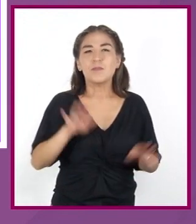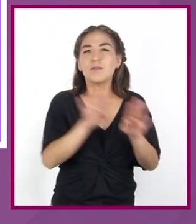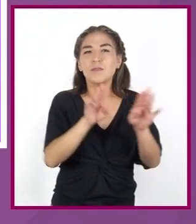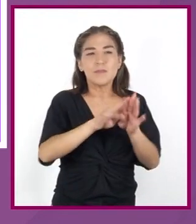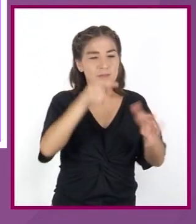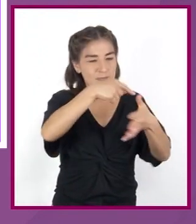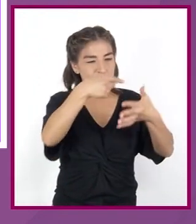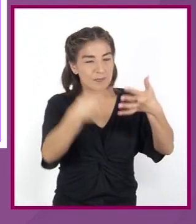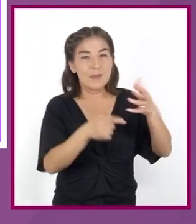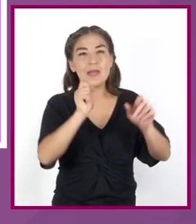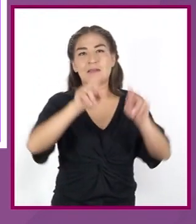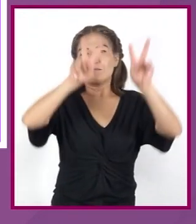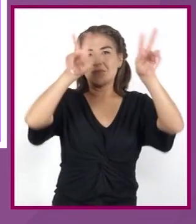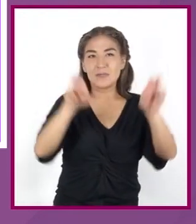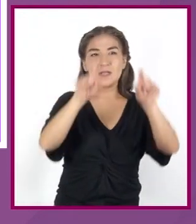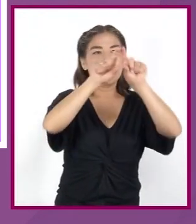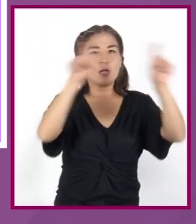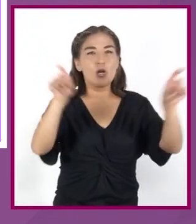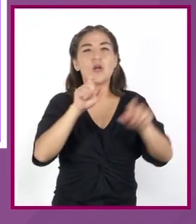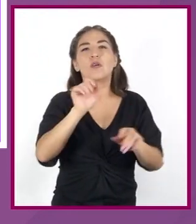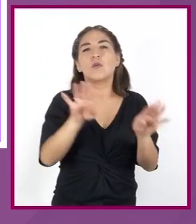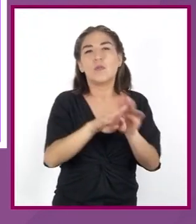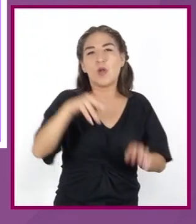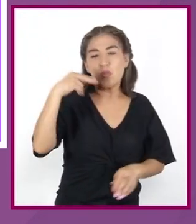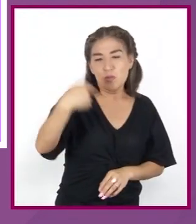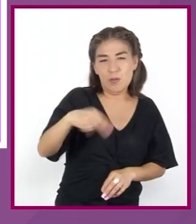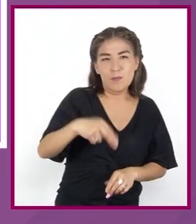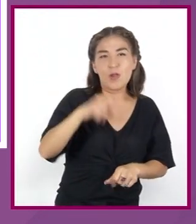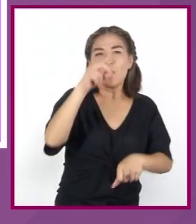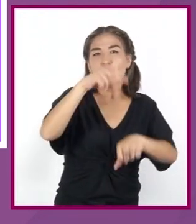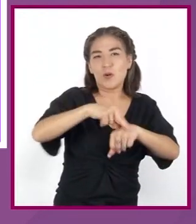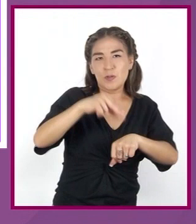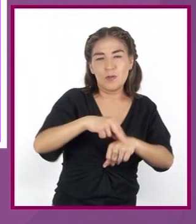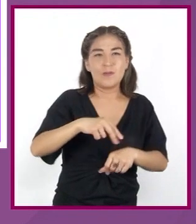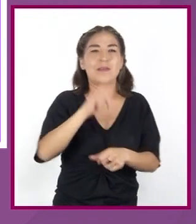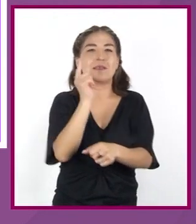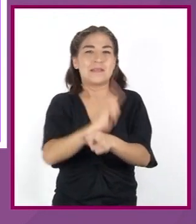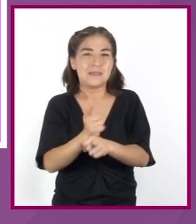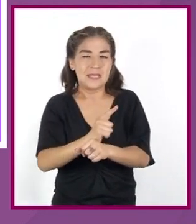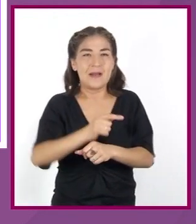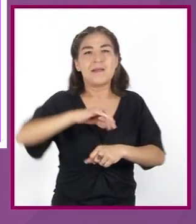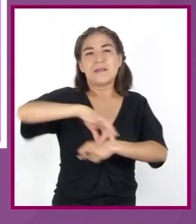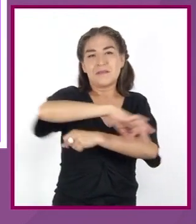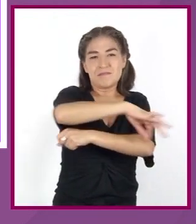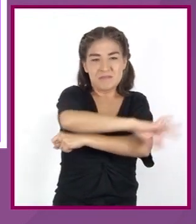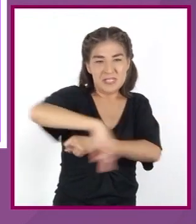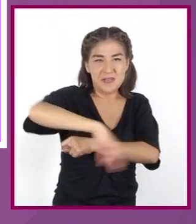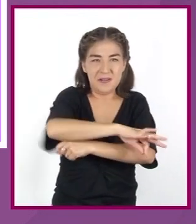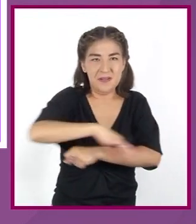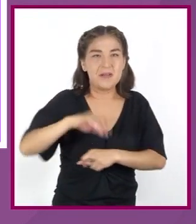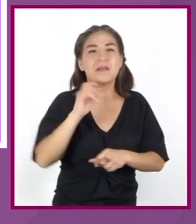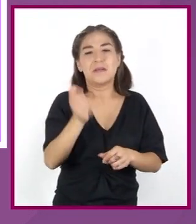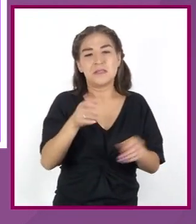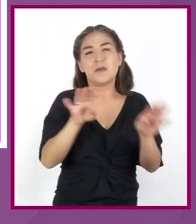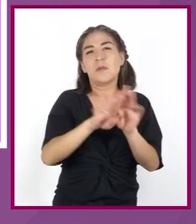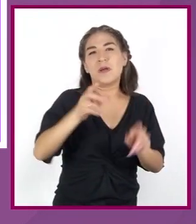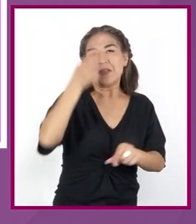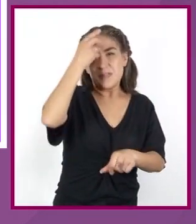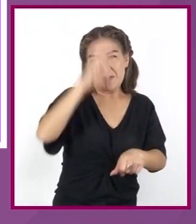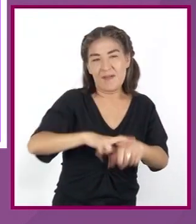uso de títulos como doctor, licenciado, ingeniero y nombre de cargos como director,